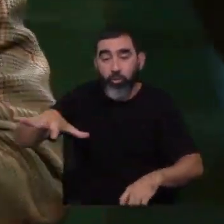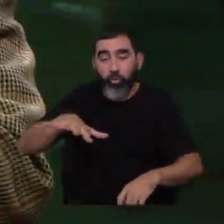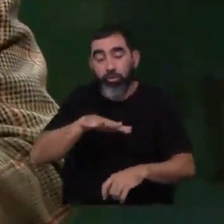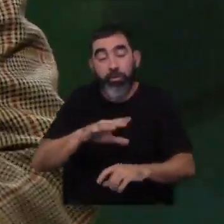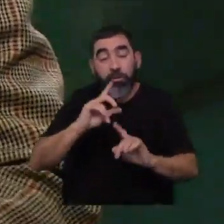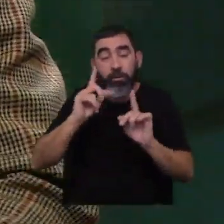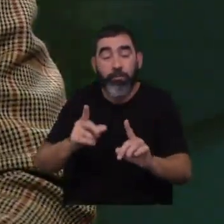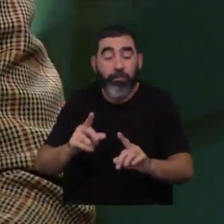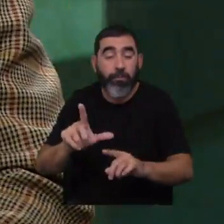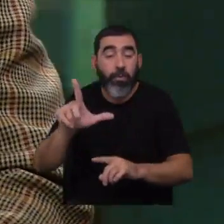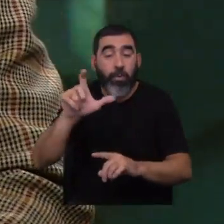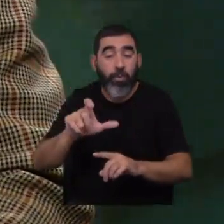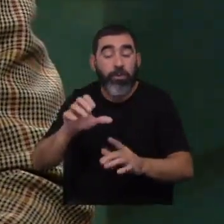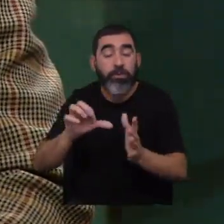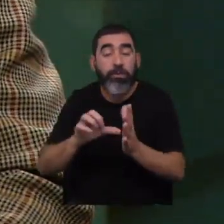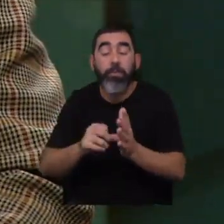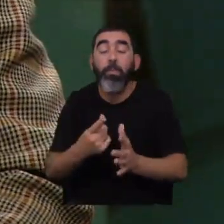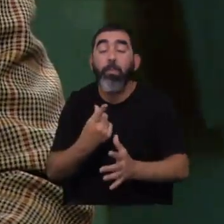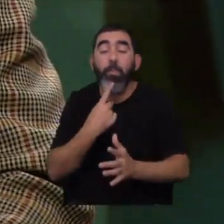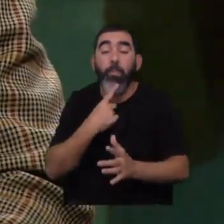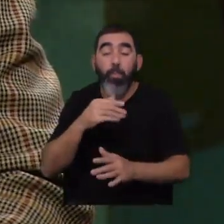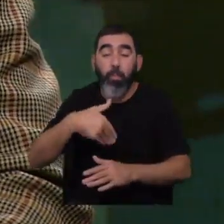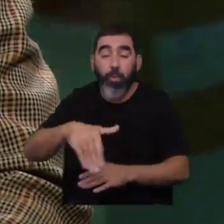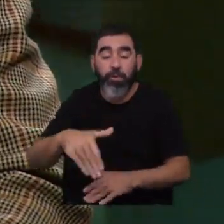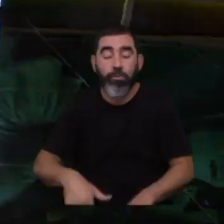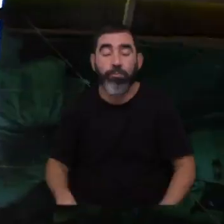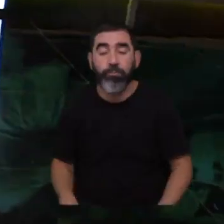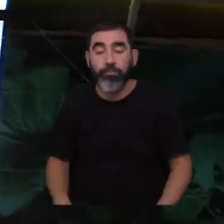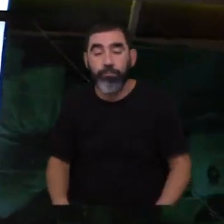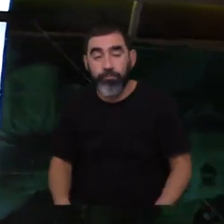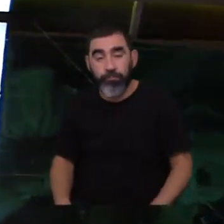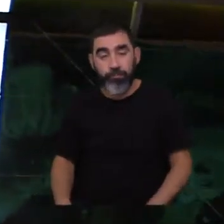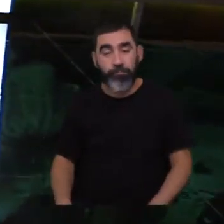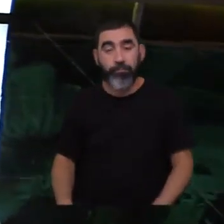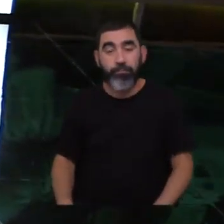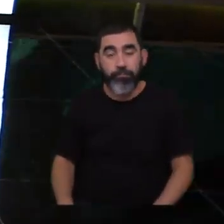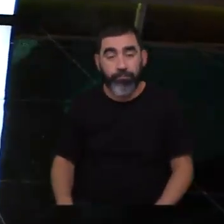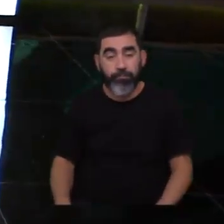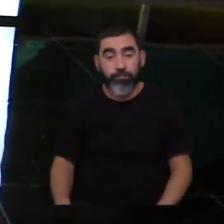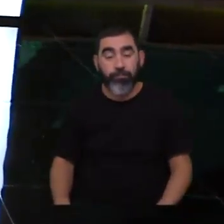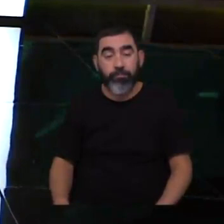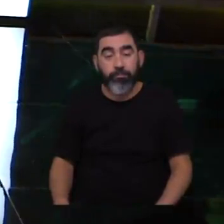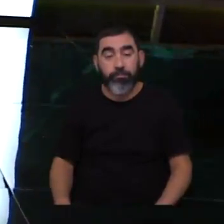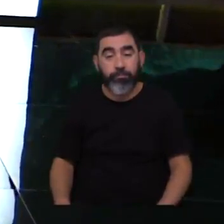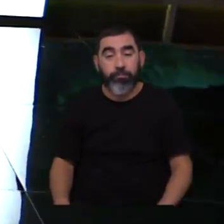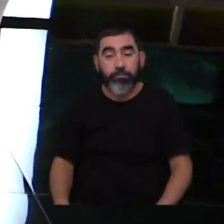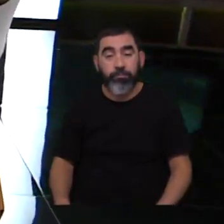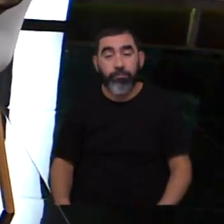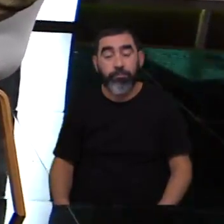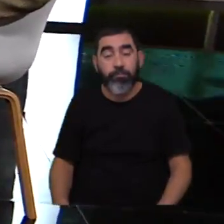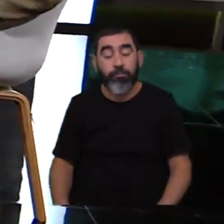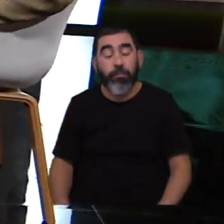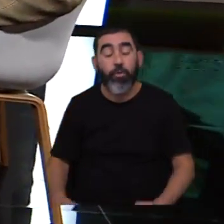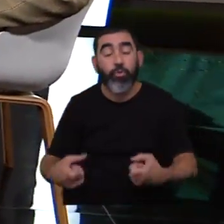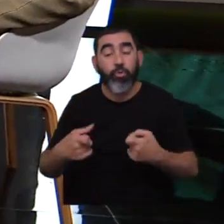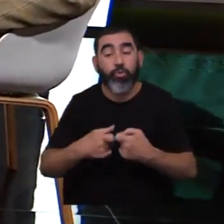también, como decíamos, en el sistema político en un momento tan particular. Tal cual. Y Belén, tal cual como dice Gonzalo, por un lado, integrante de la Sociedad